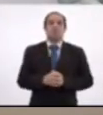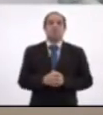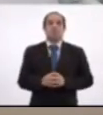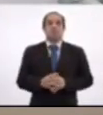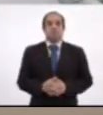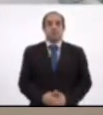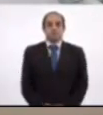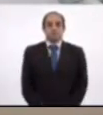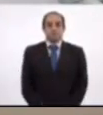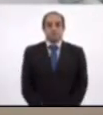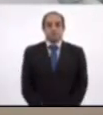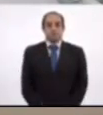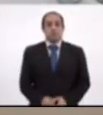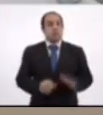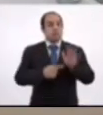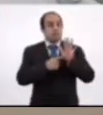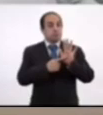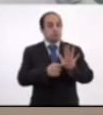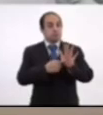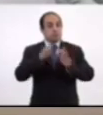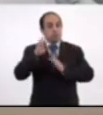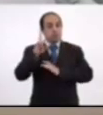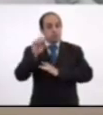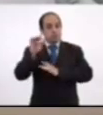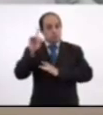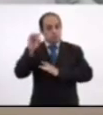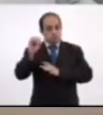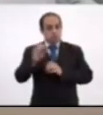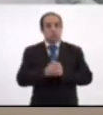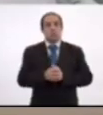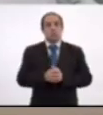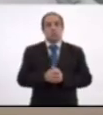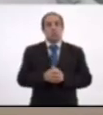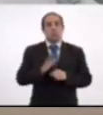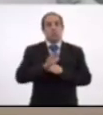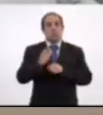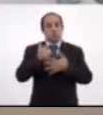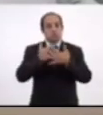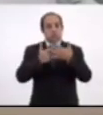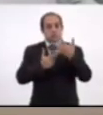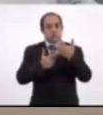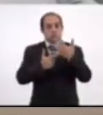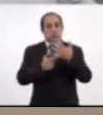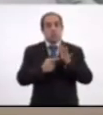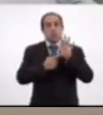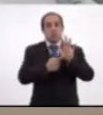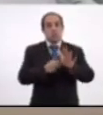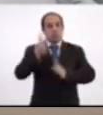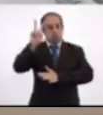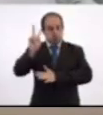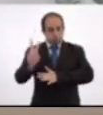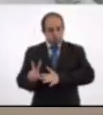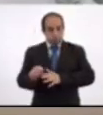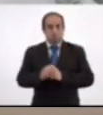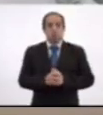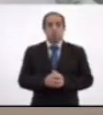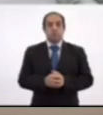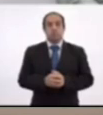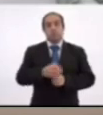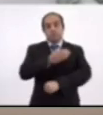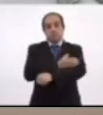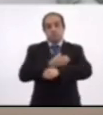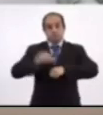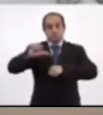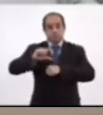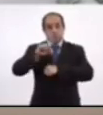y va a presentar Eduardo Clark los indicadores que presentamos todos los viernes y nos acompañan